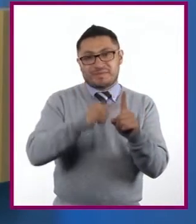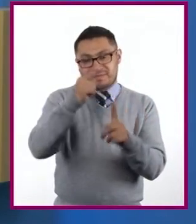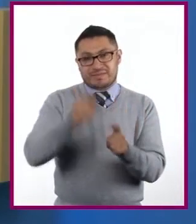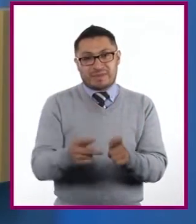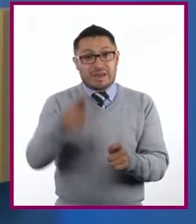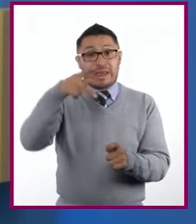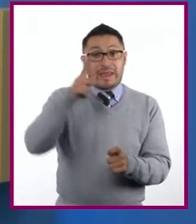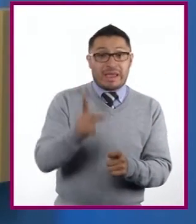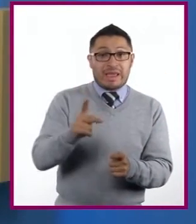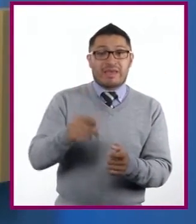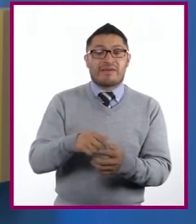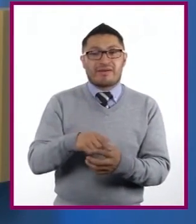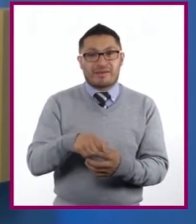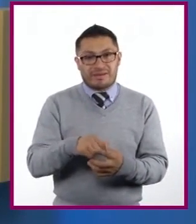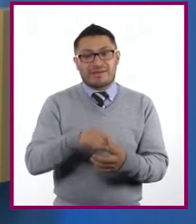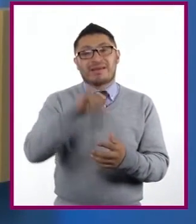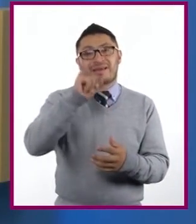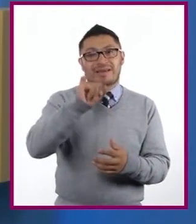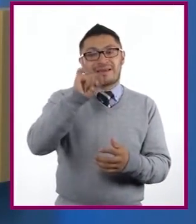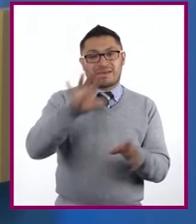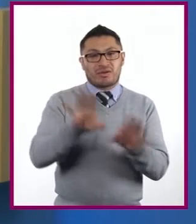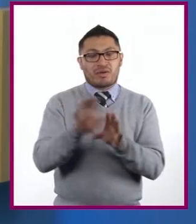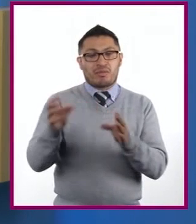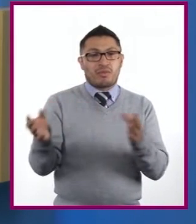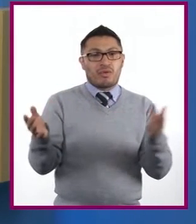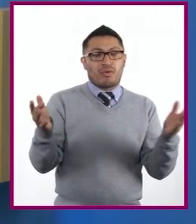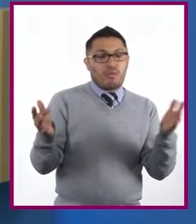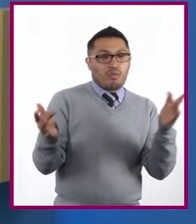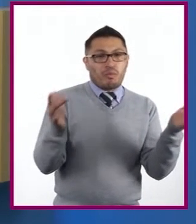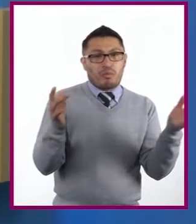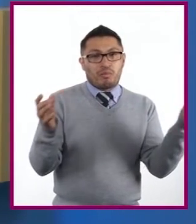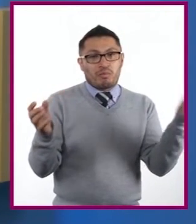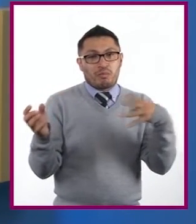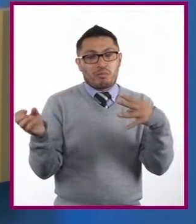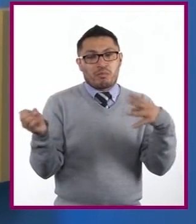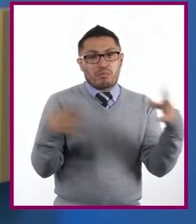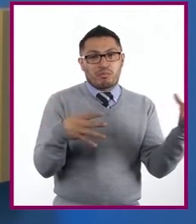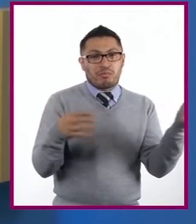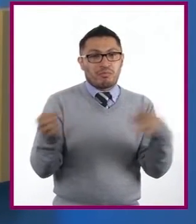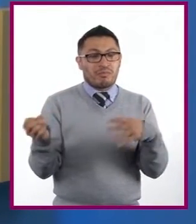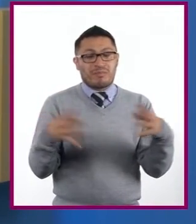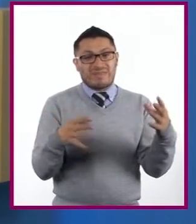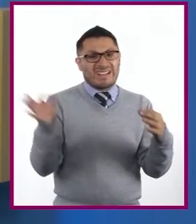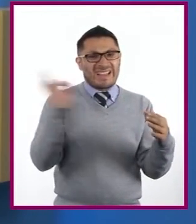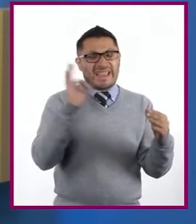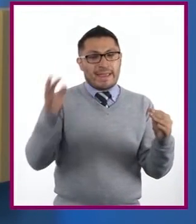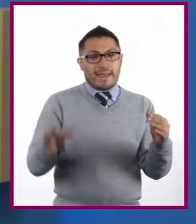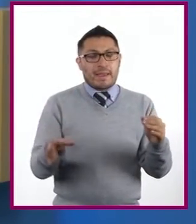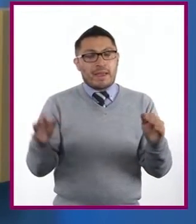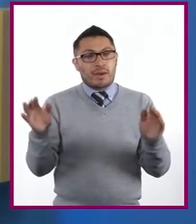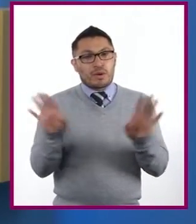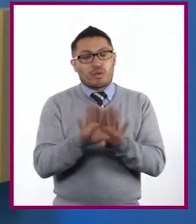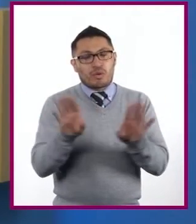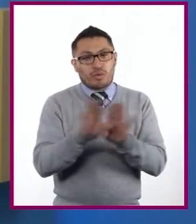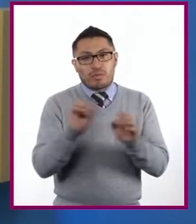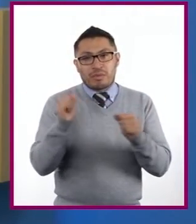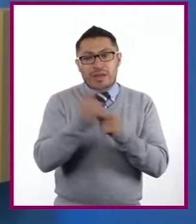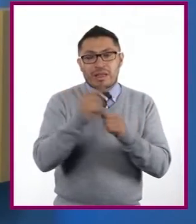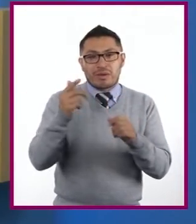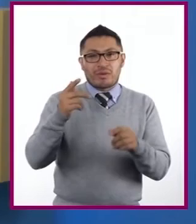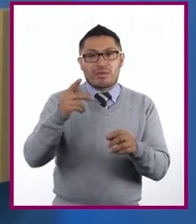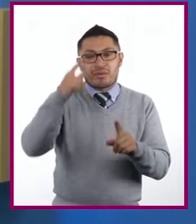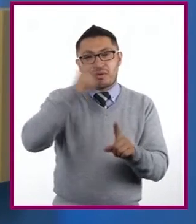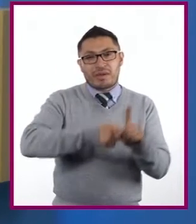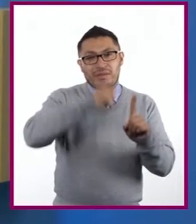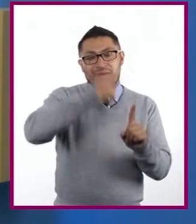Sin embargo, sí se dio el intercambio. Tal vez si lo intentamos con algo que tenga una temperatura más